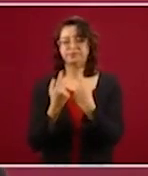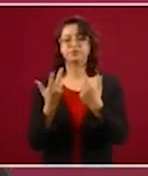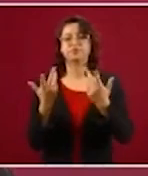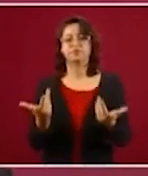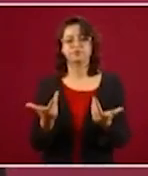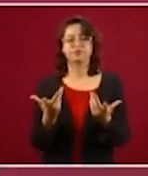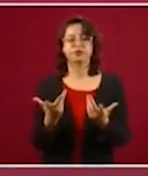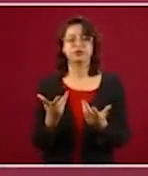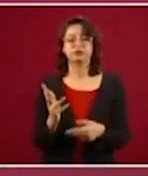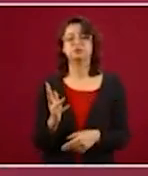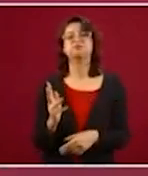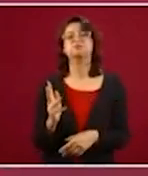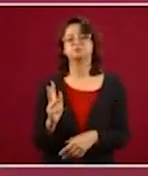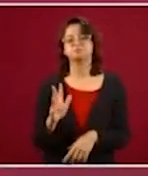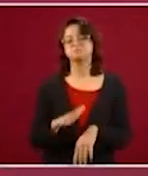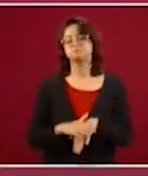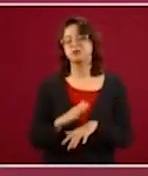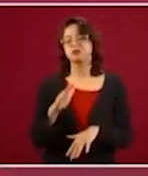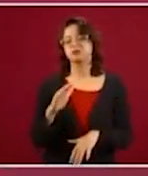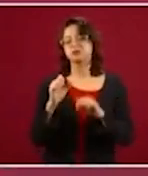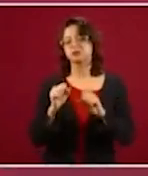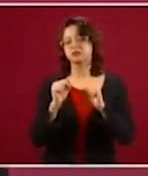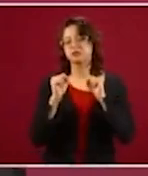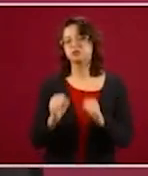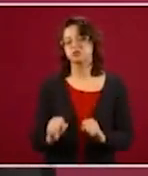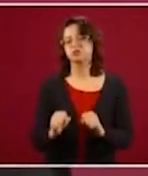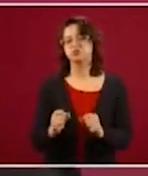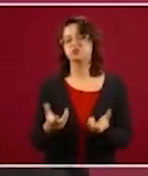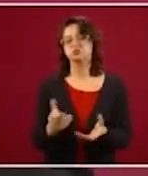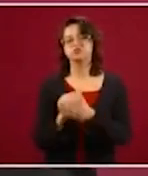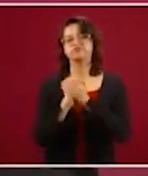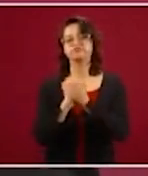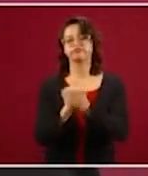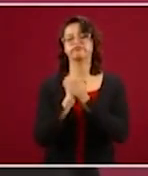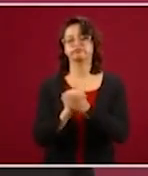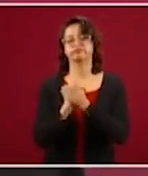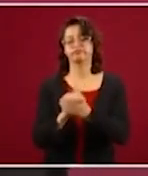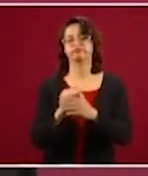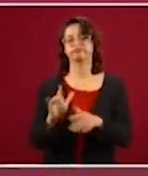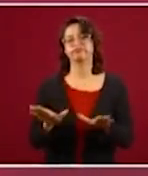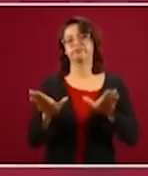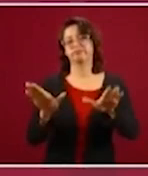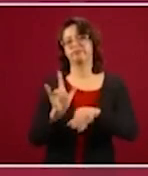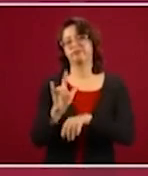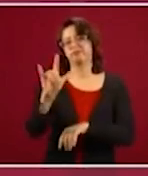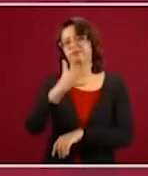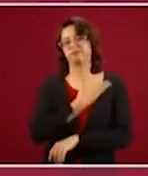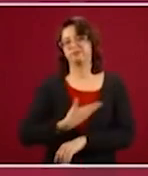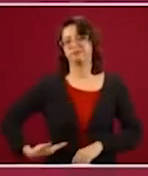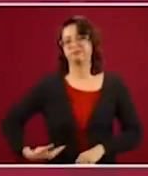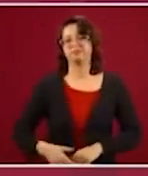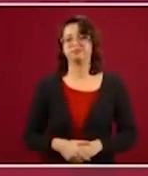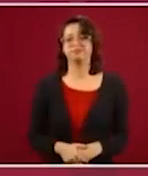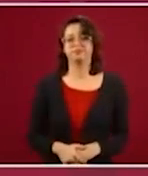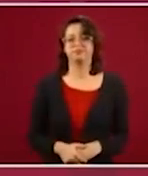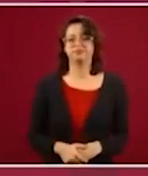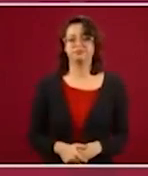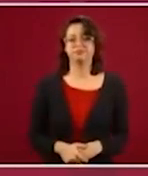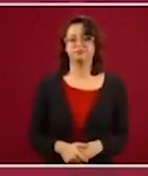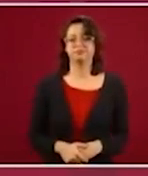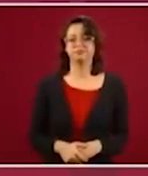es muy probable que se lleve a cabo la rifa del avión presidencial, como